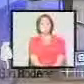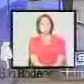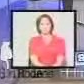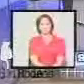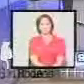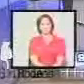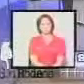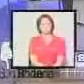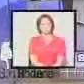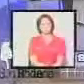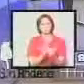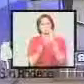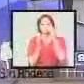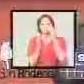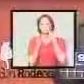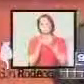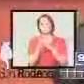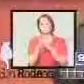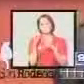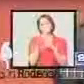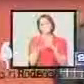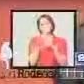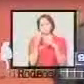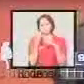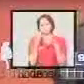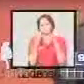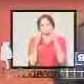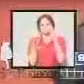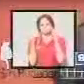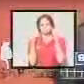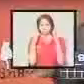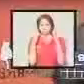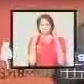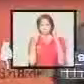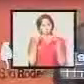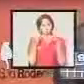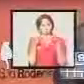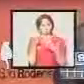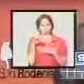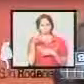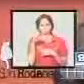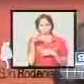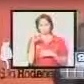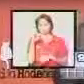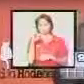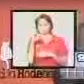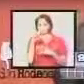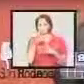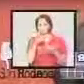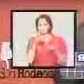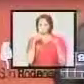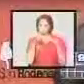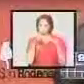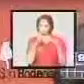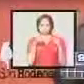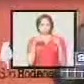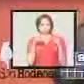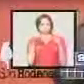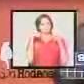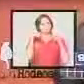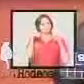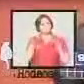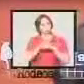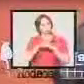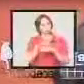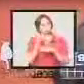realmente en el Banco Popular tratamos de atender muy bien a los clientes y esa es nuestra insignia, ¿verdad? Queremos ser el banco con el